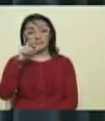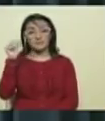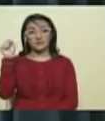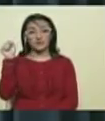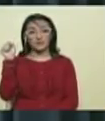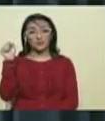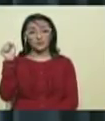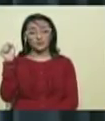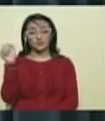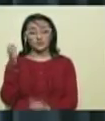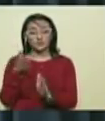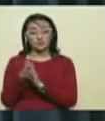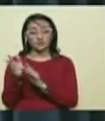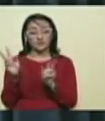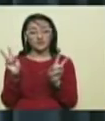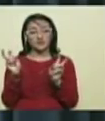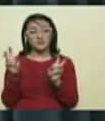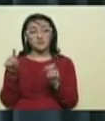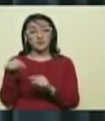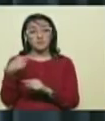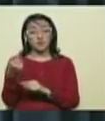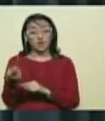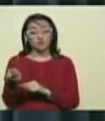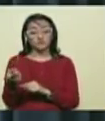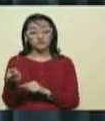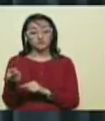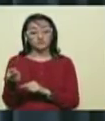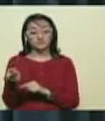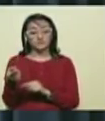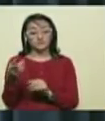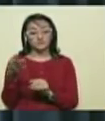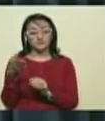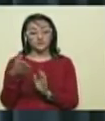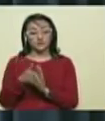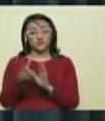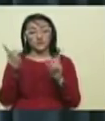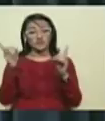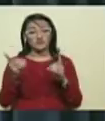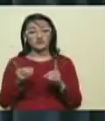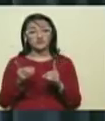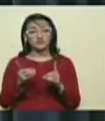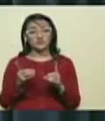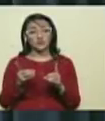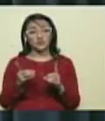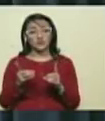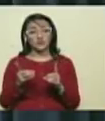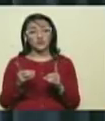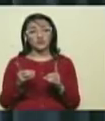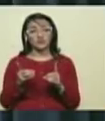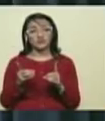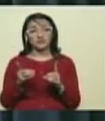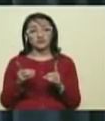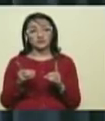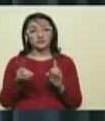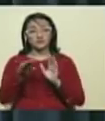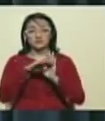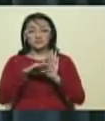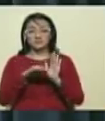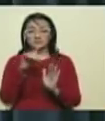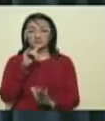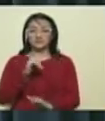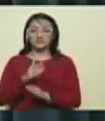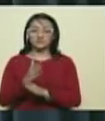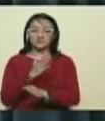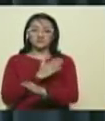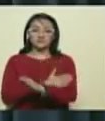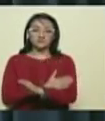Maduro acerca de los próximos pasos a seguir sobre una decisión no solamente ya tomada, sino debidamente informada